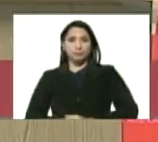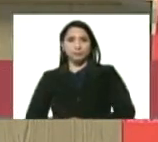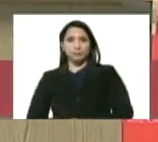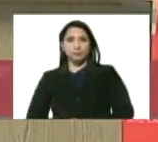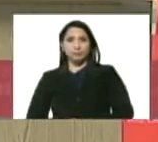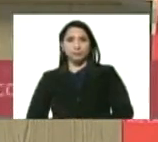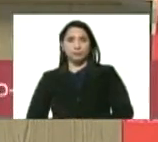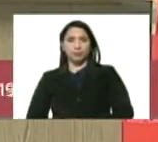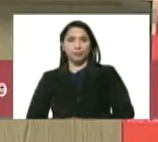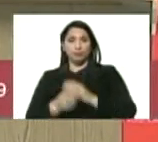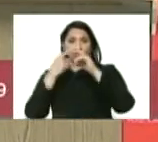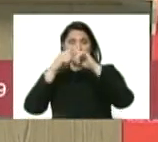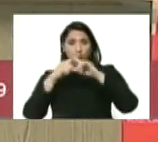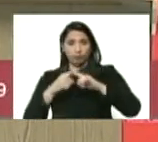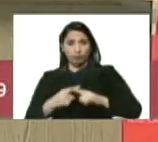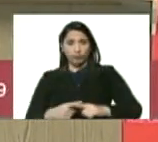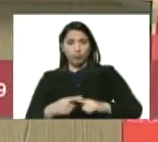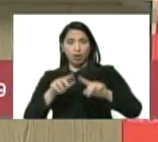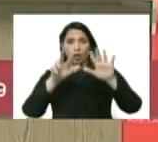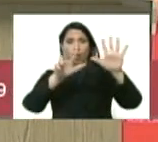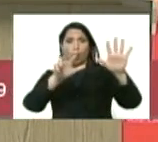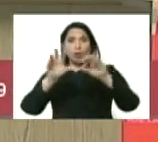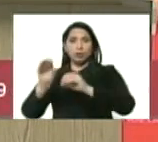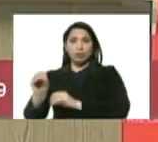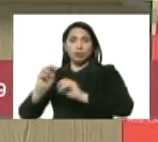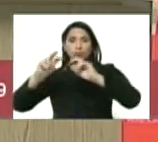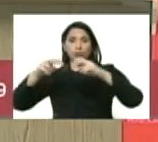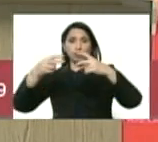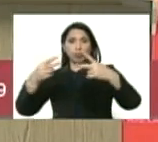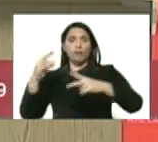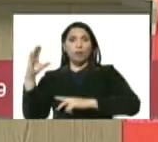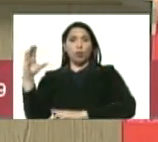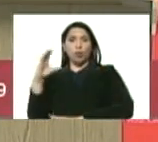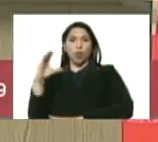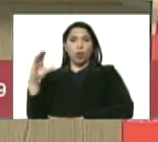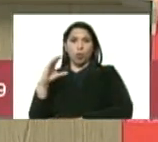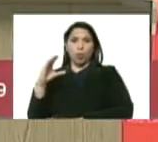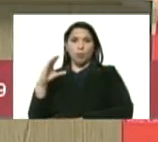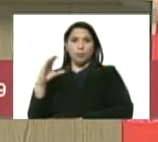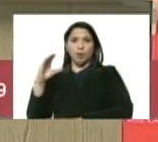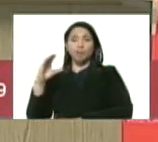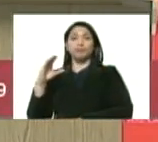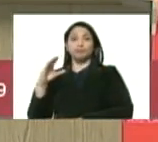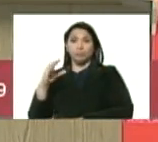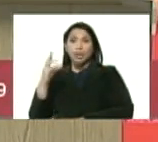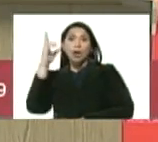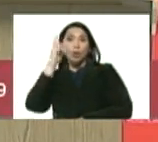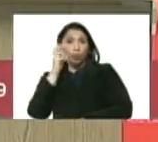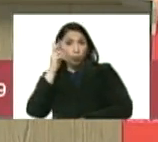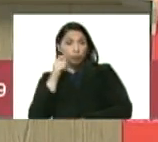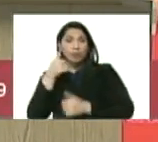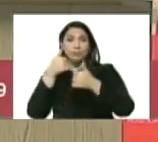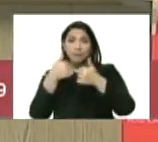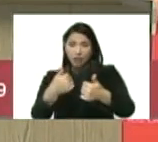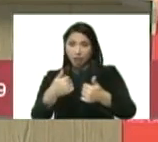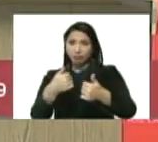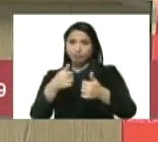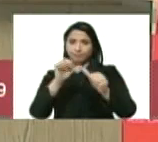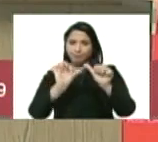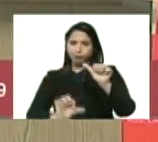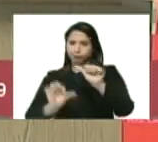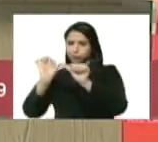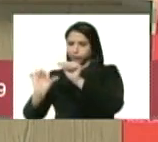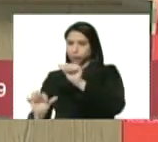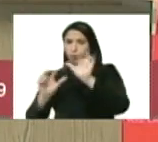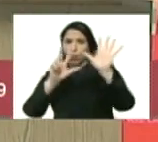se registran 80 casos de Colombia. Escúchese bien porque voy a dar detalles.